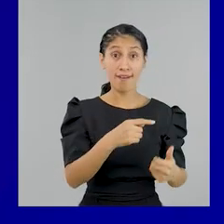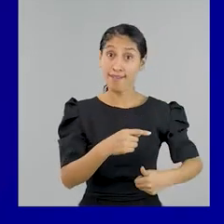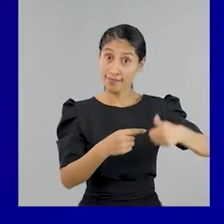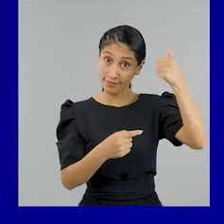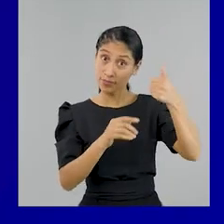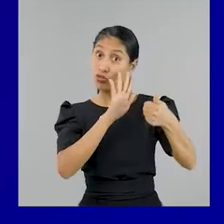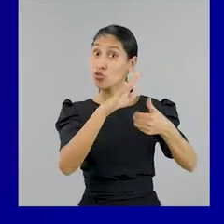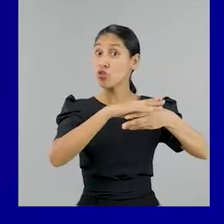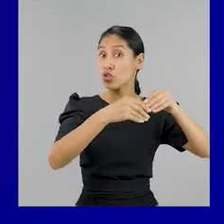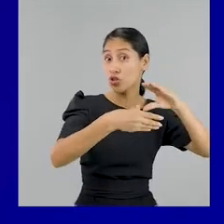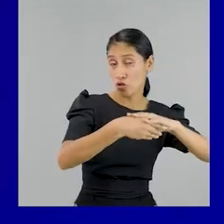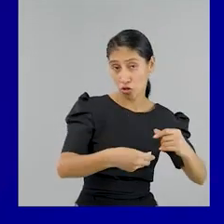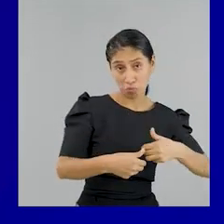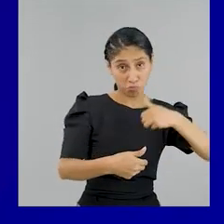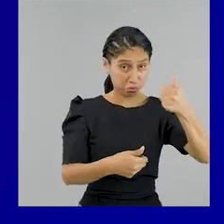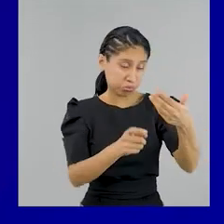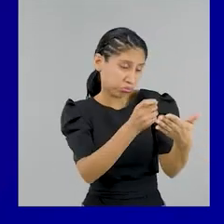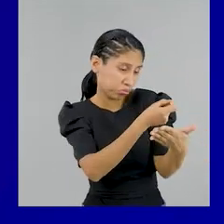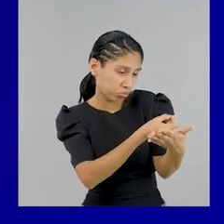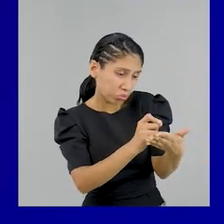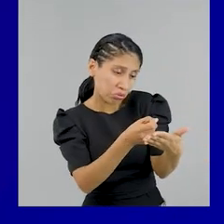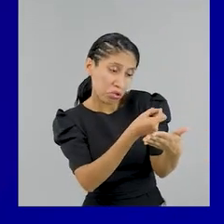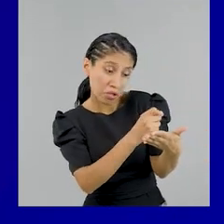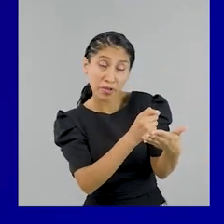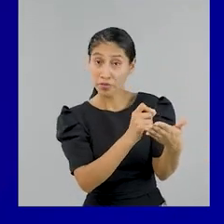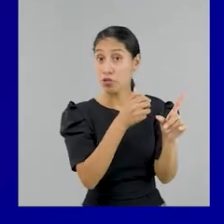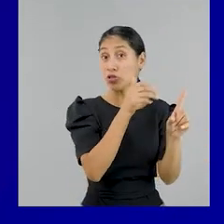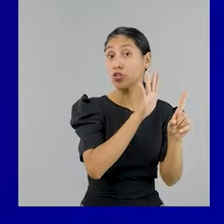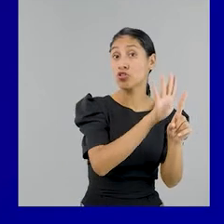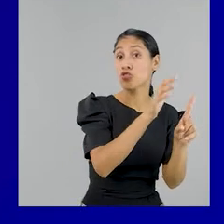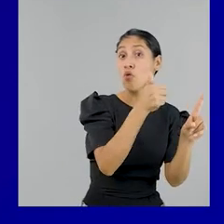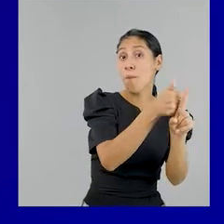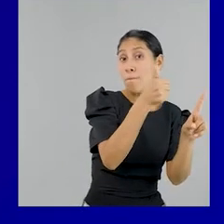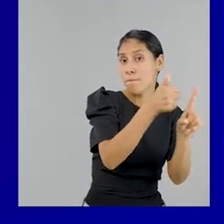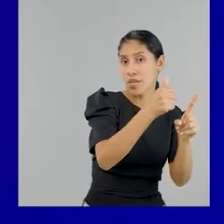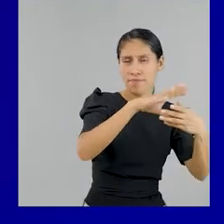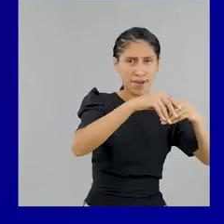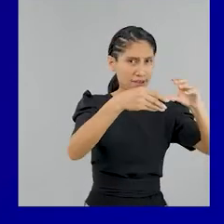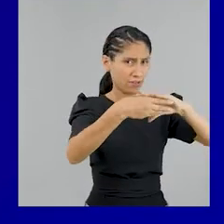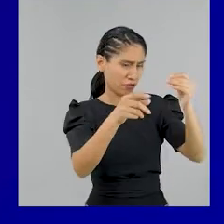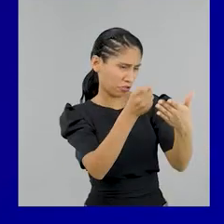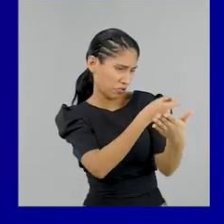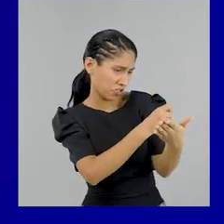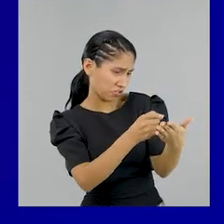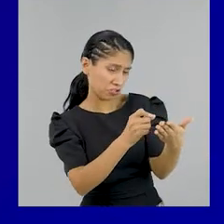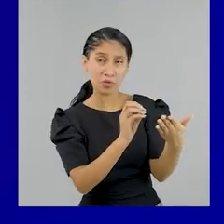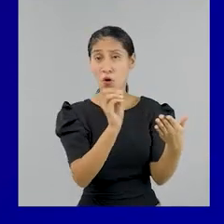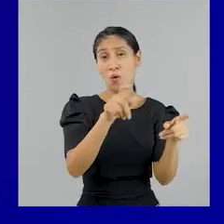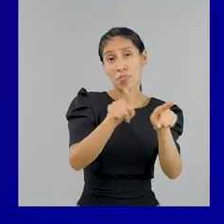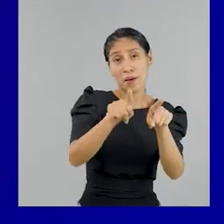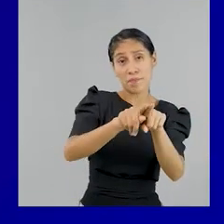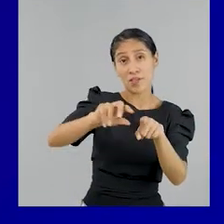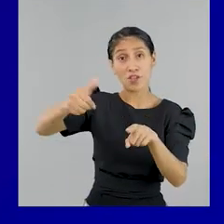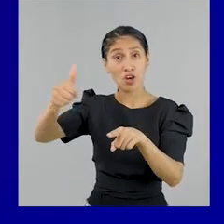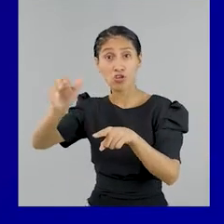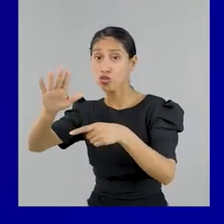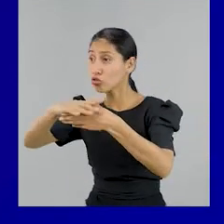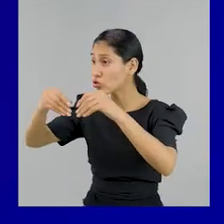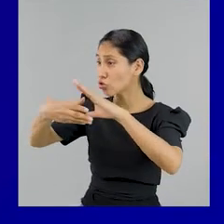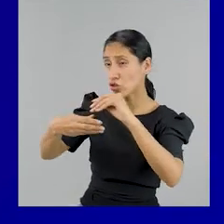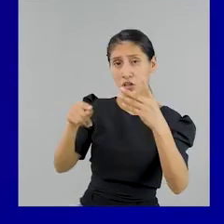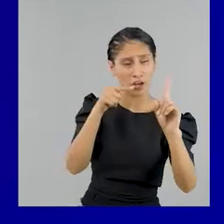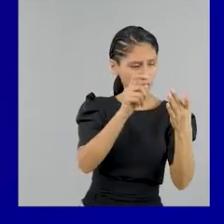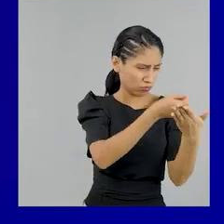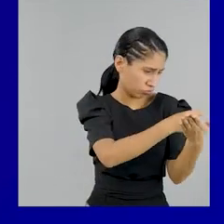texto narrativo puede ser, a su vez, quien narra los acontecimientos desde la primera, segunda o tercera persona. Cuando